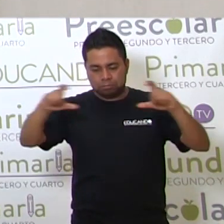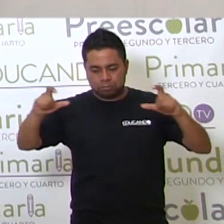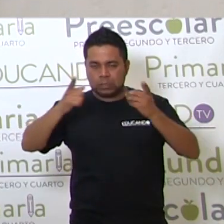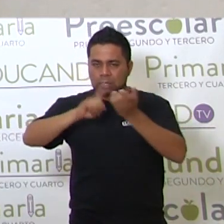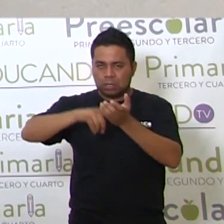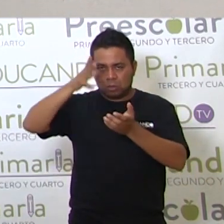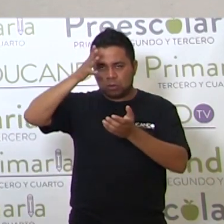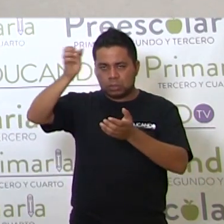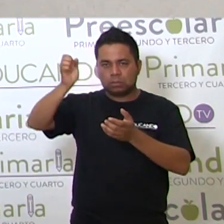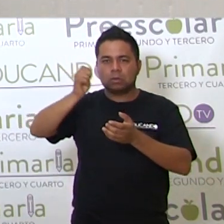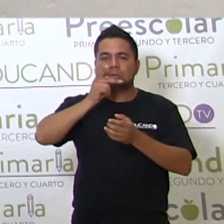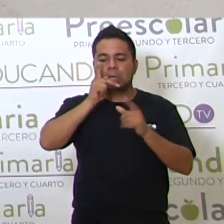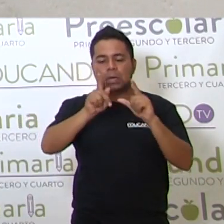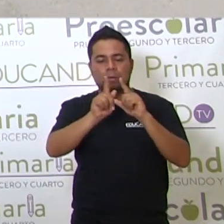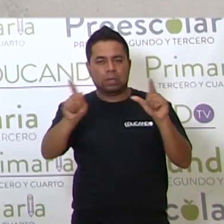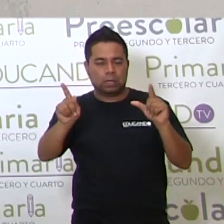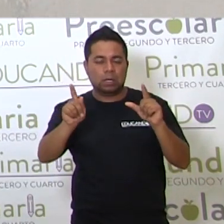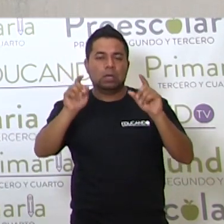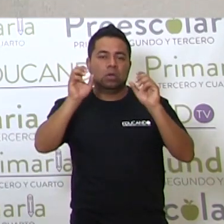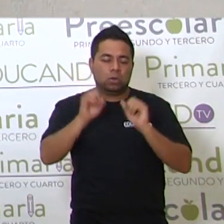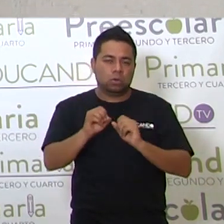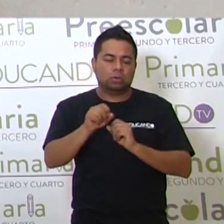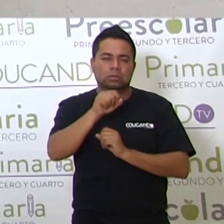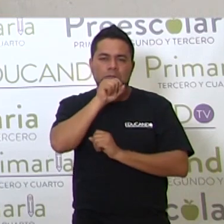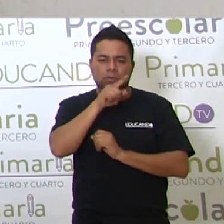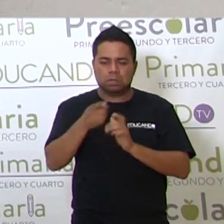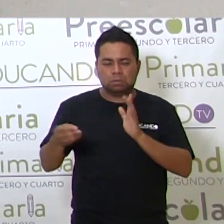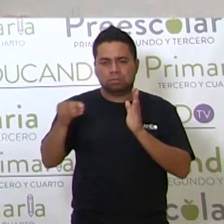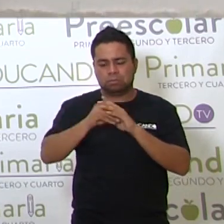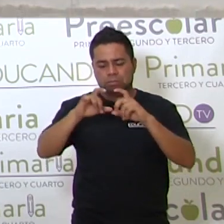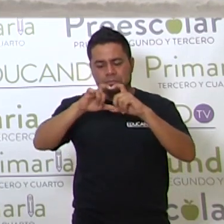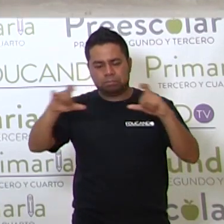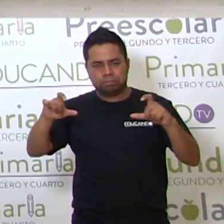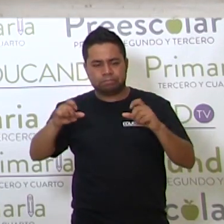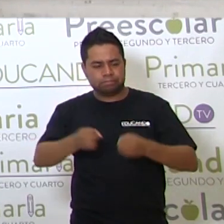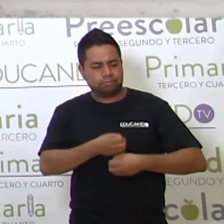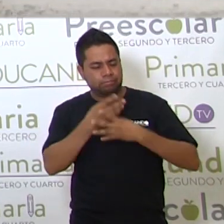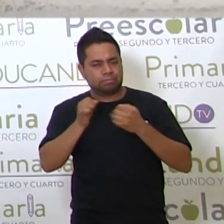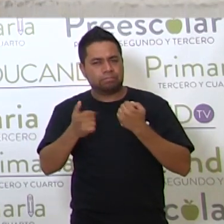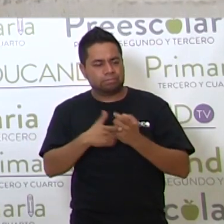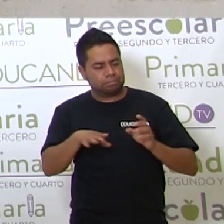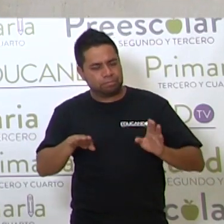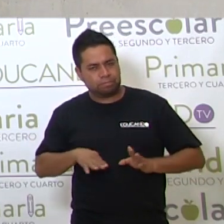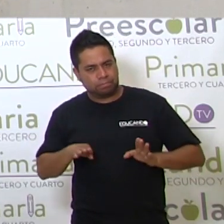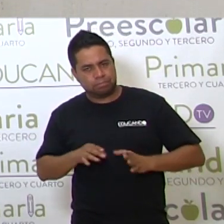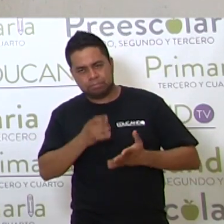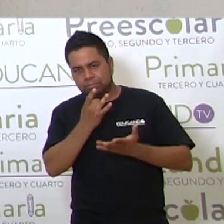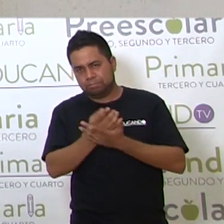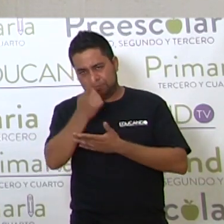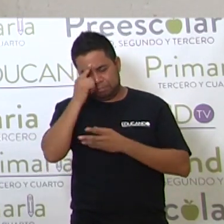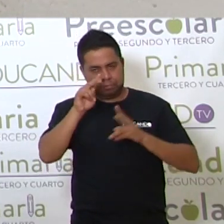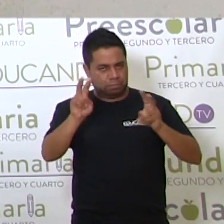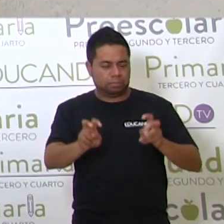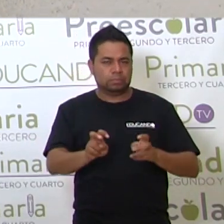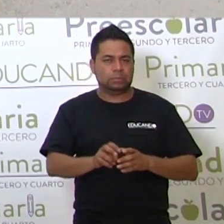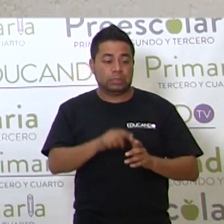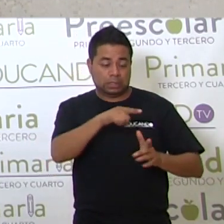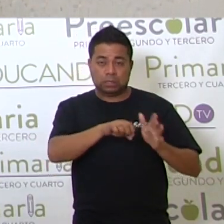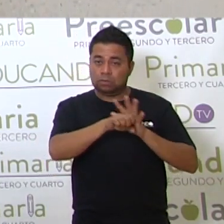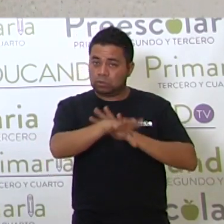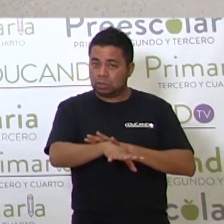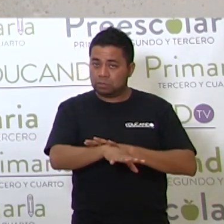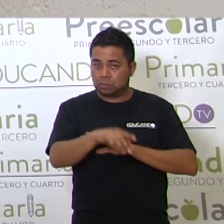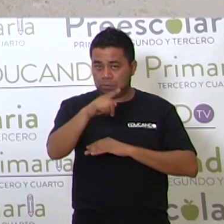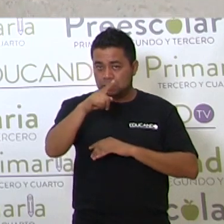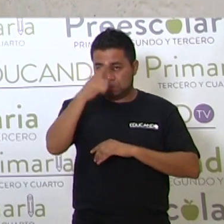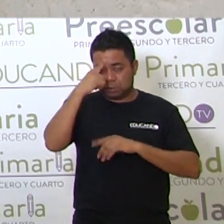concepto o también representan atributos específicos del tema. En este caso,